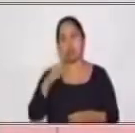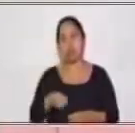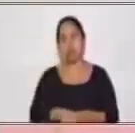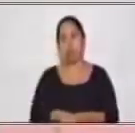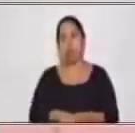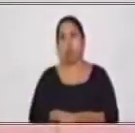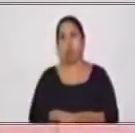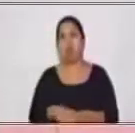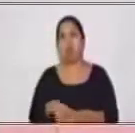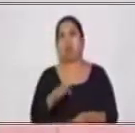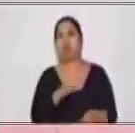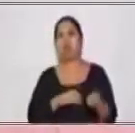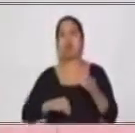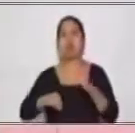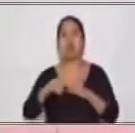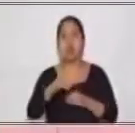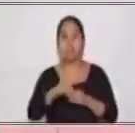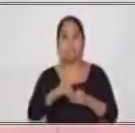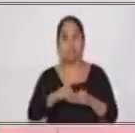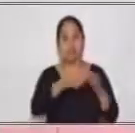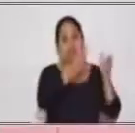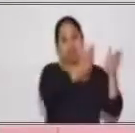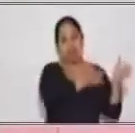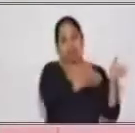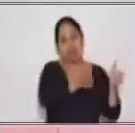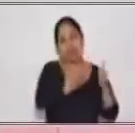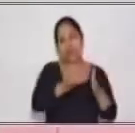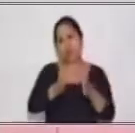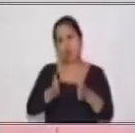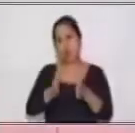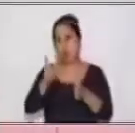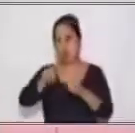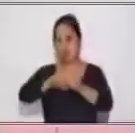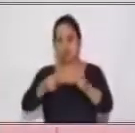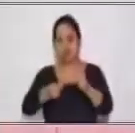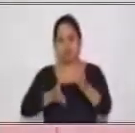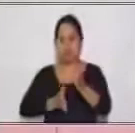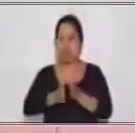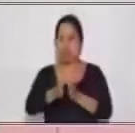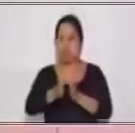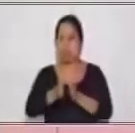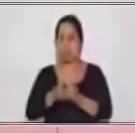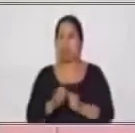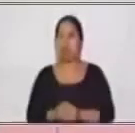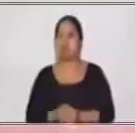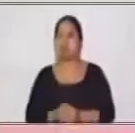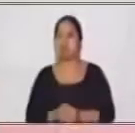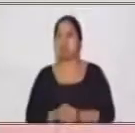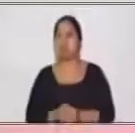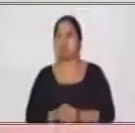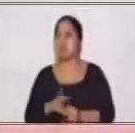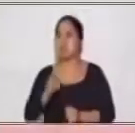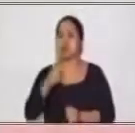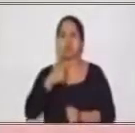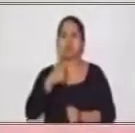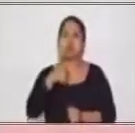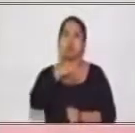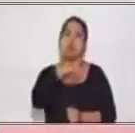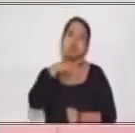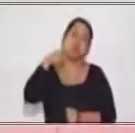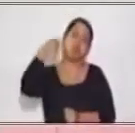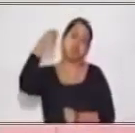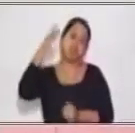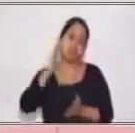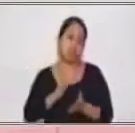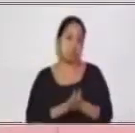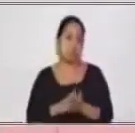estructura que estábamos hablando antes. En el modernismo estaban en contra del romanticismo, también estaban en contra del neoclasicismo y